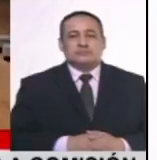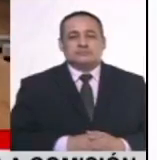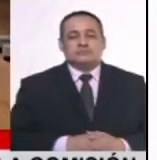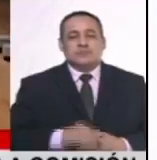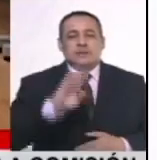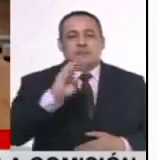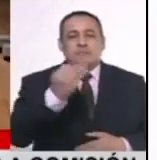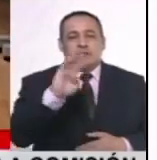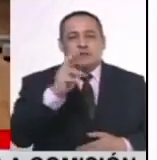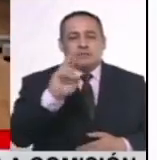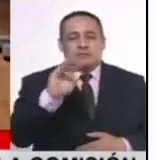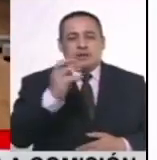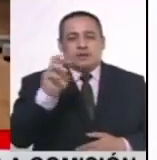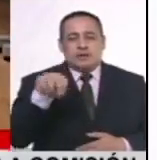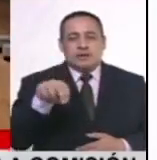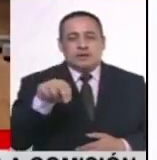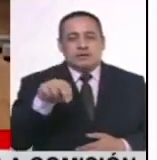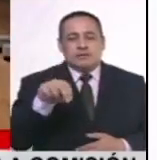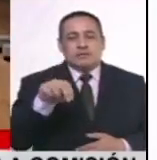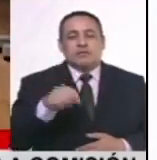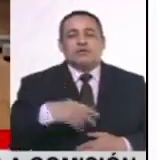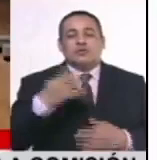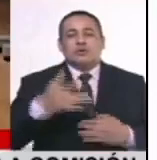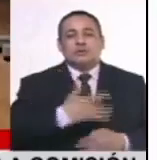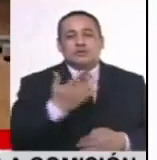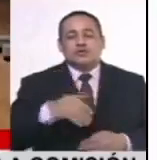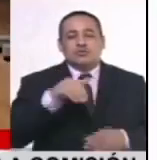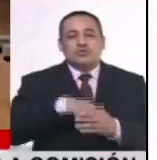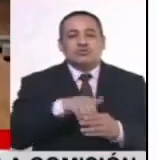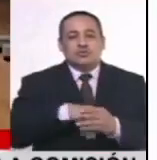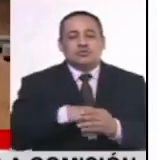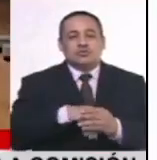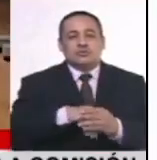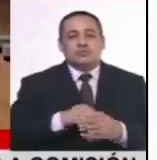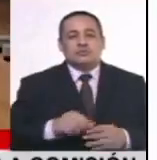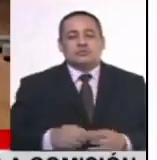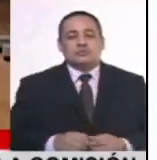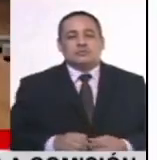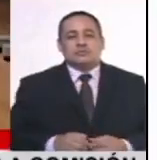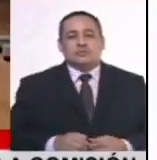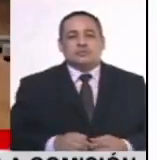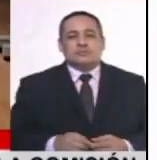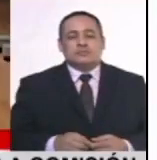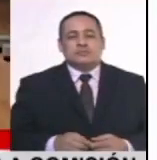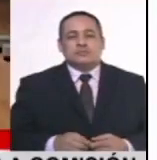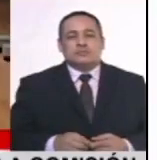Congresista Barbarán. ¿Cuál es el sentido de su voto, congresista Barbarán Reyes?